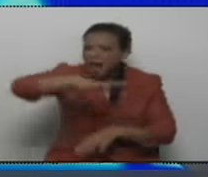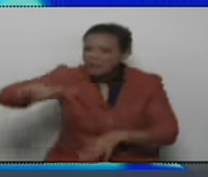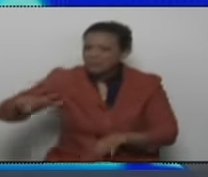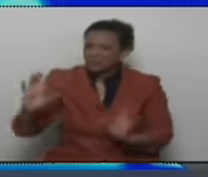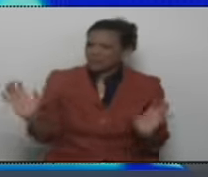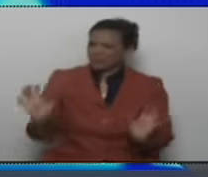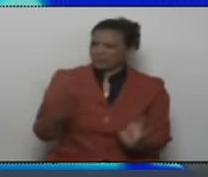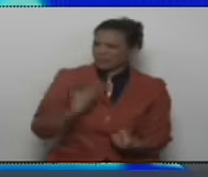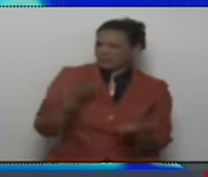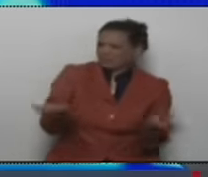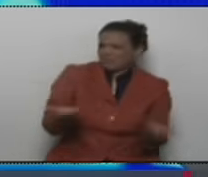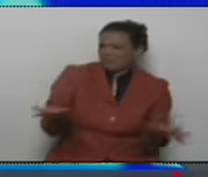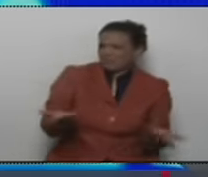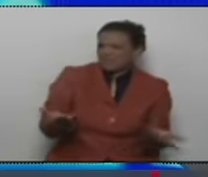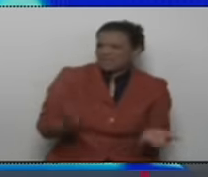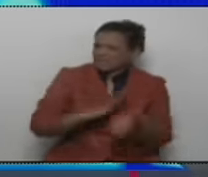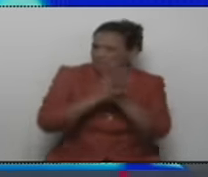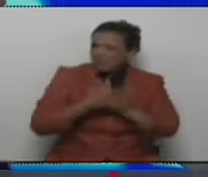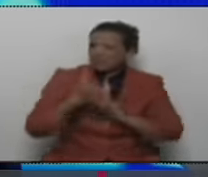Difícilmente.